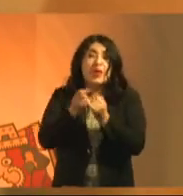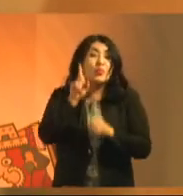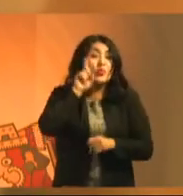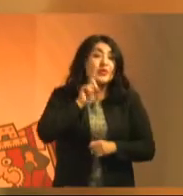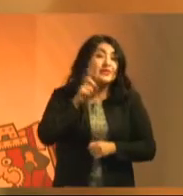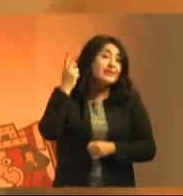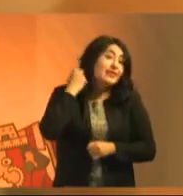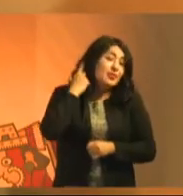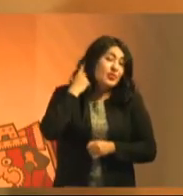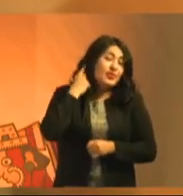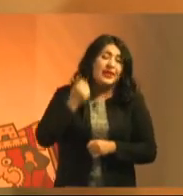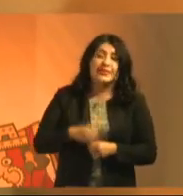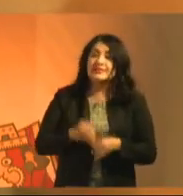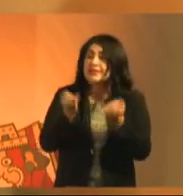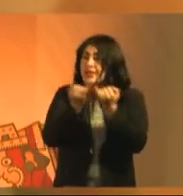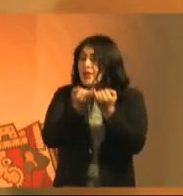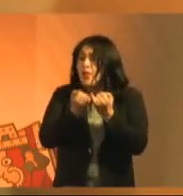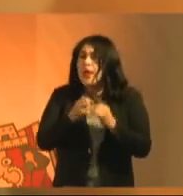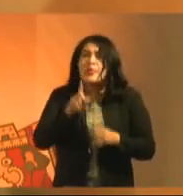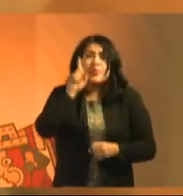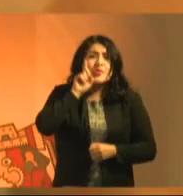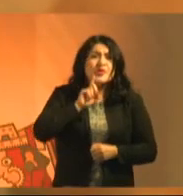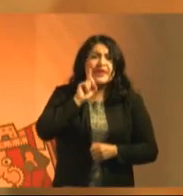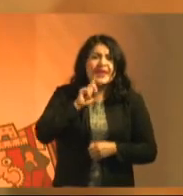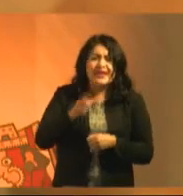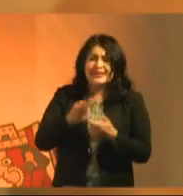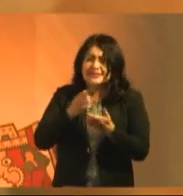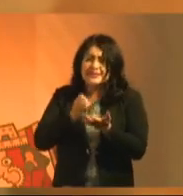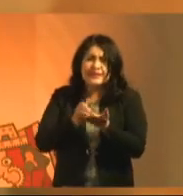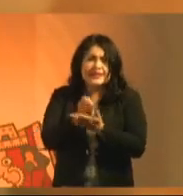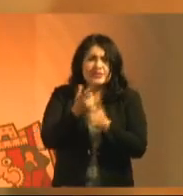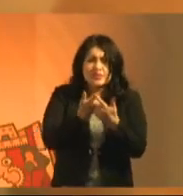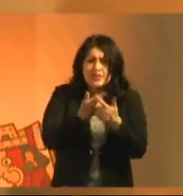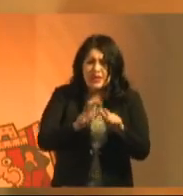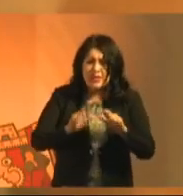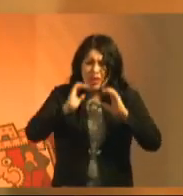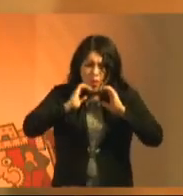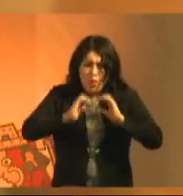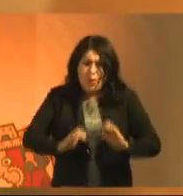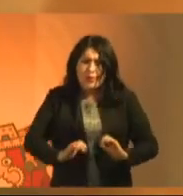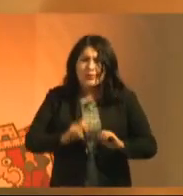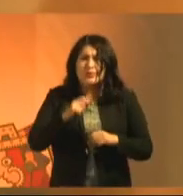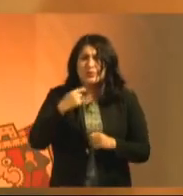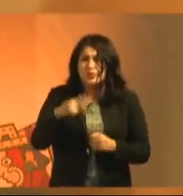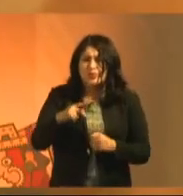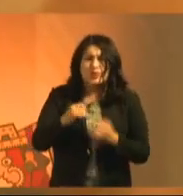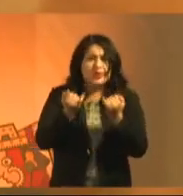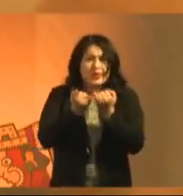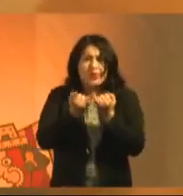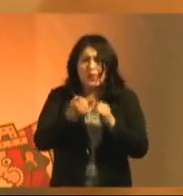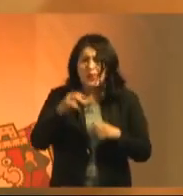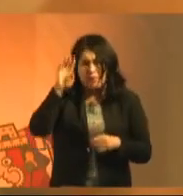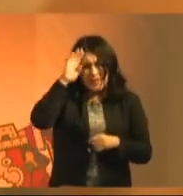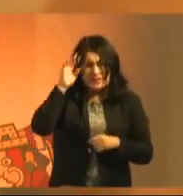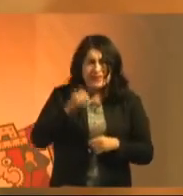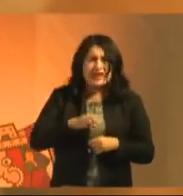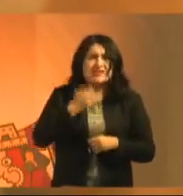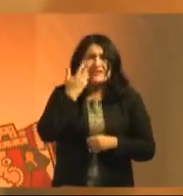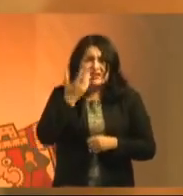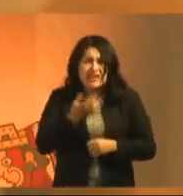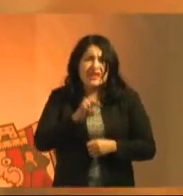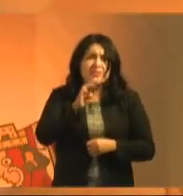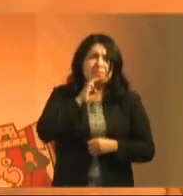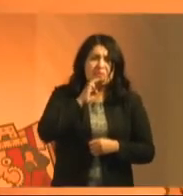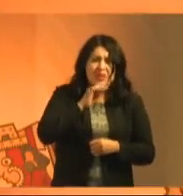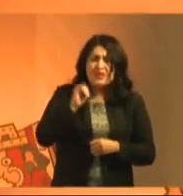mujer sobre su cuerpo el derecho a que la mujer defina su maternidad el derecho a que la mujer decida si quiere o